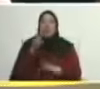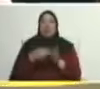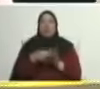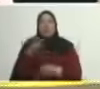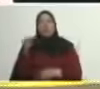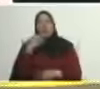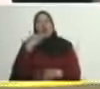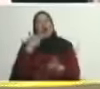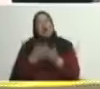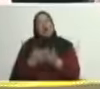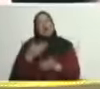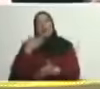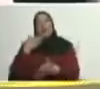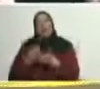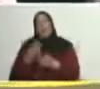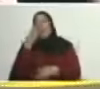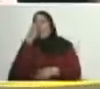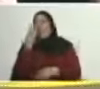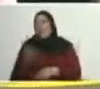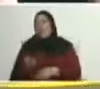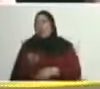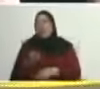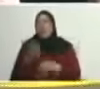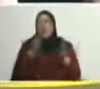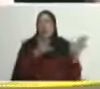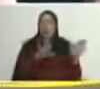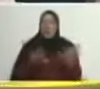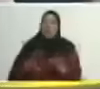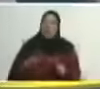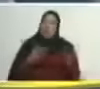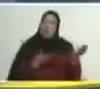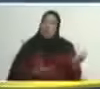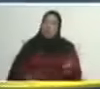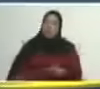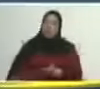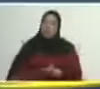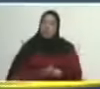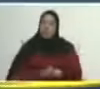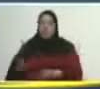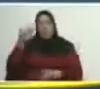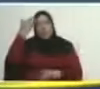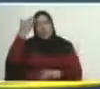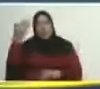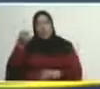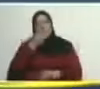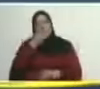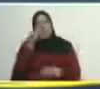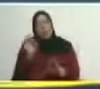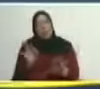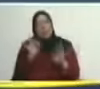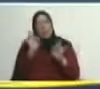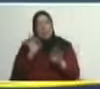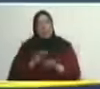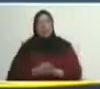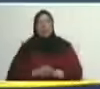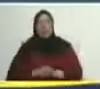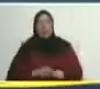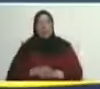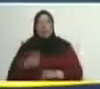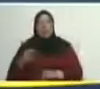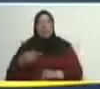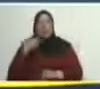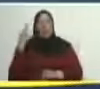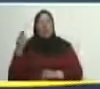Muchísimas gracias por esta invitación. Muchas gracias y ahora vamos a recibir el saludo muy especial de